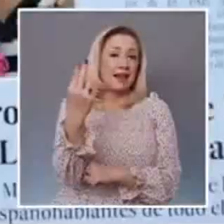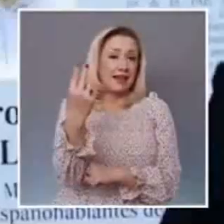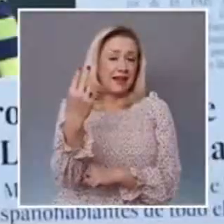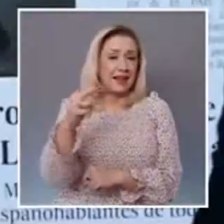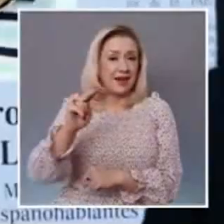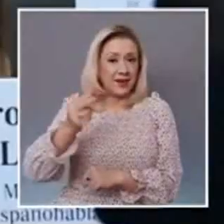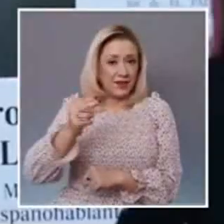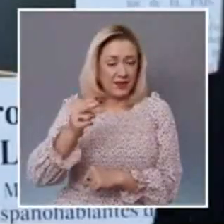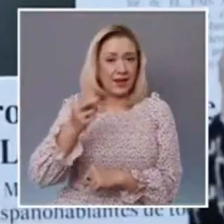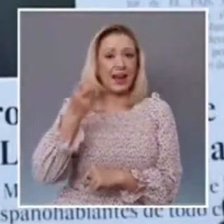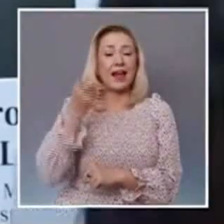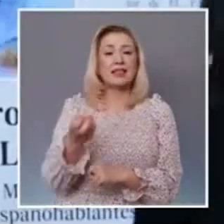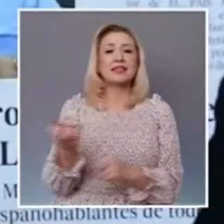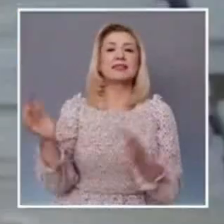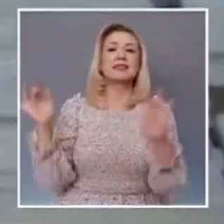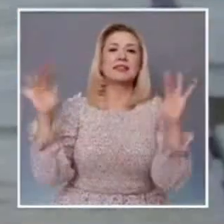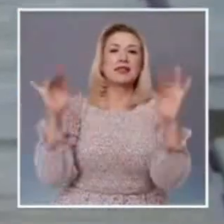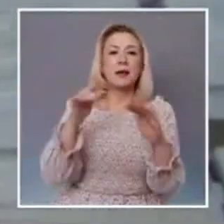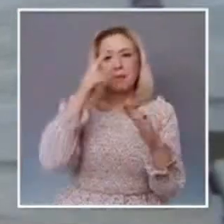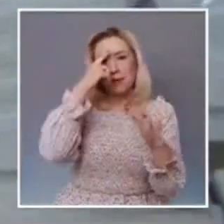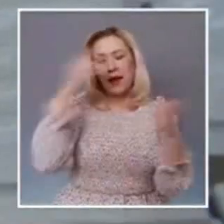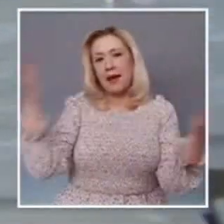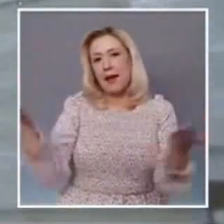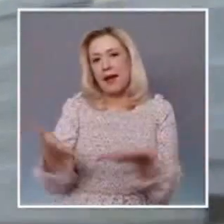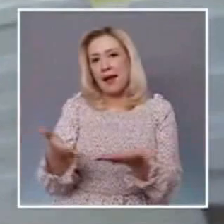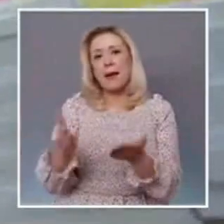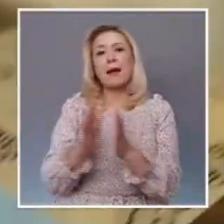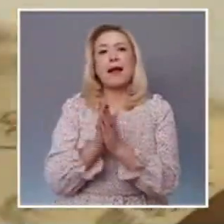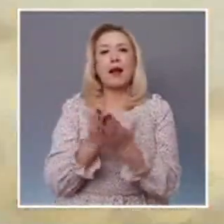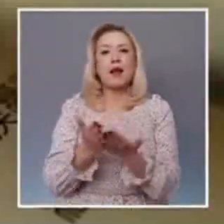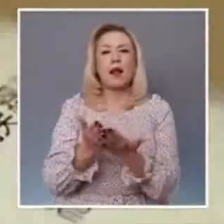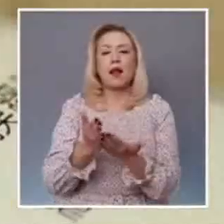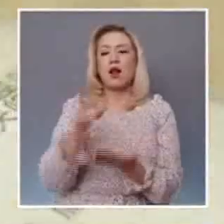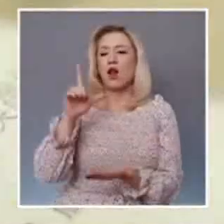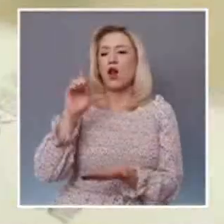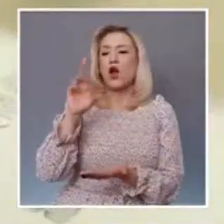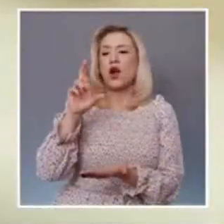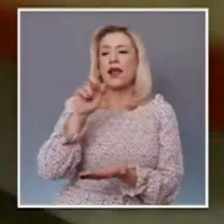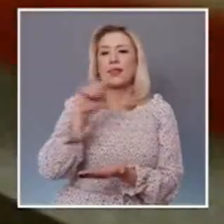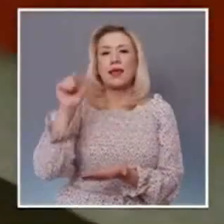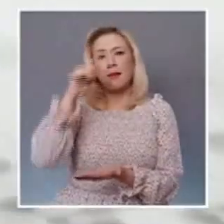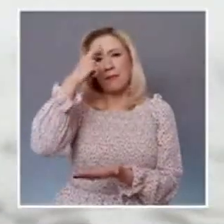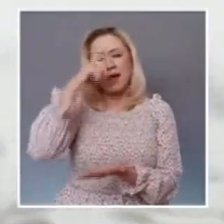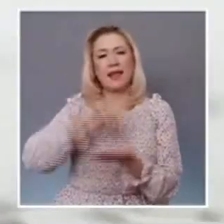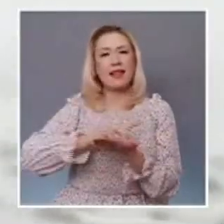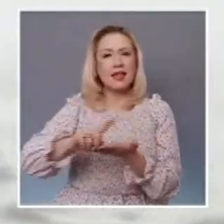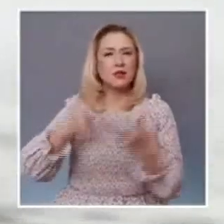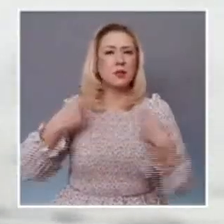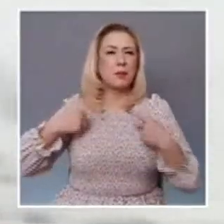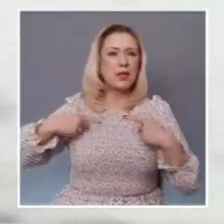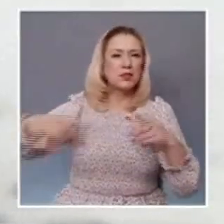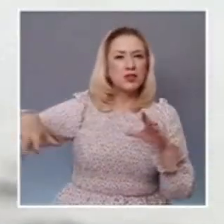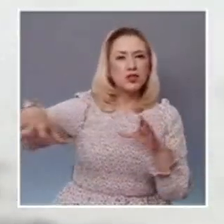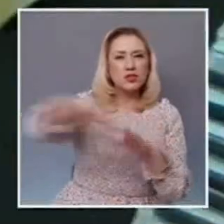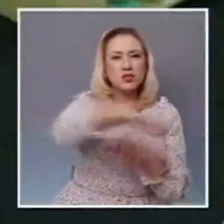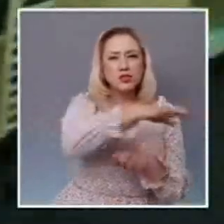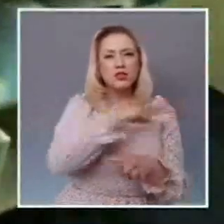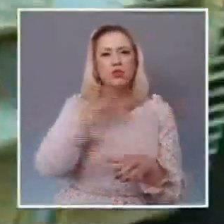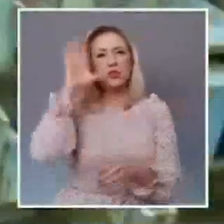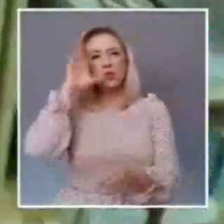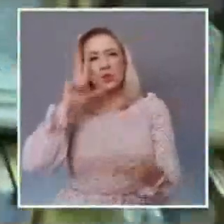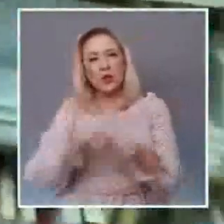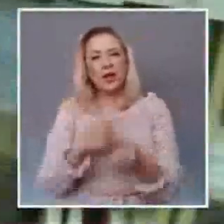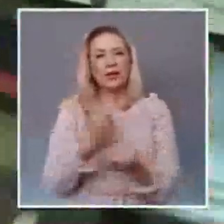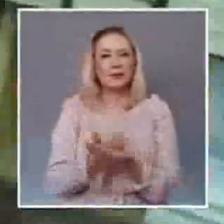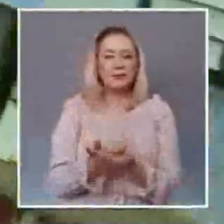presenta el libro de la ministra Loretta Ortiz Alf, La protección judicial de los derechos sociales. También se llevará a cabo la actividad Un café con